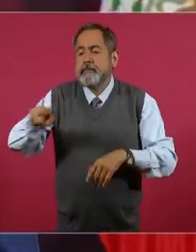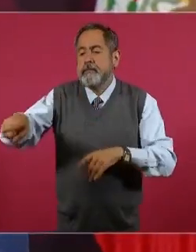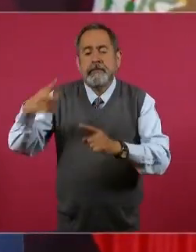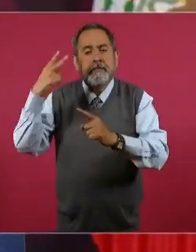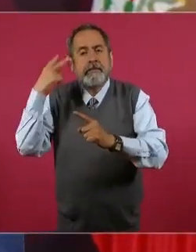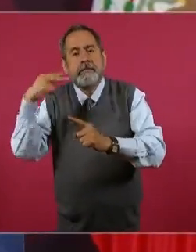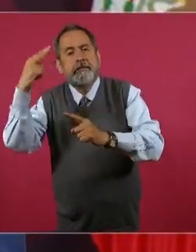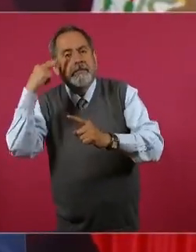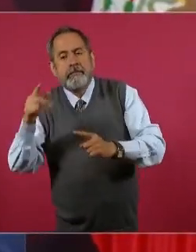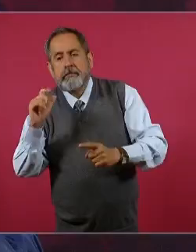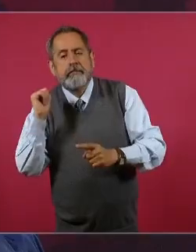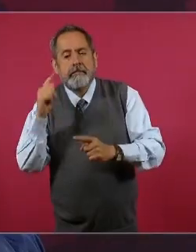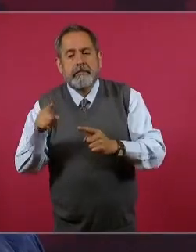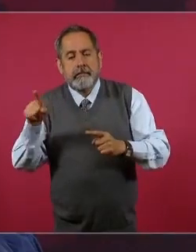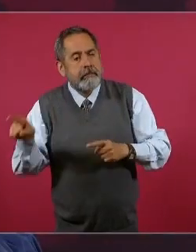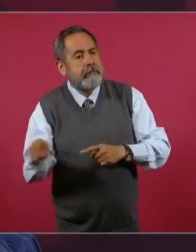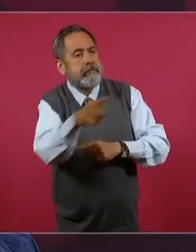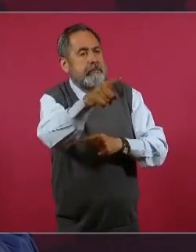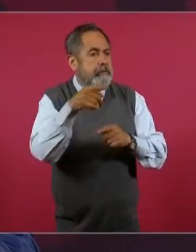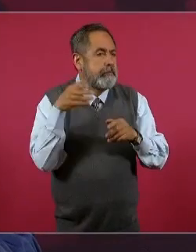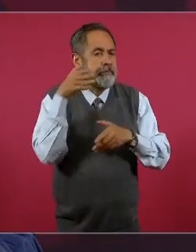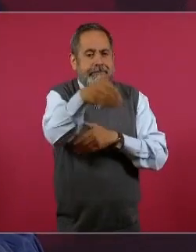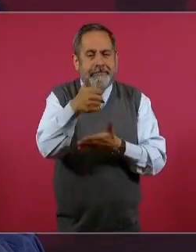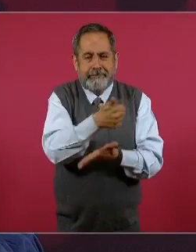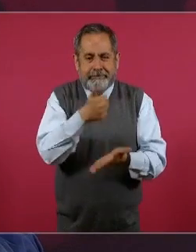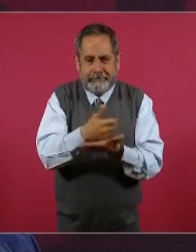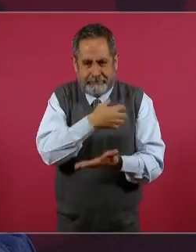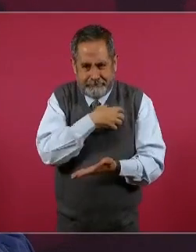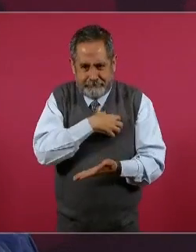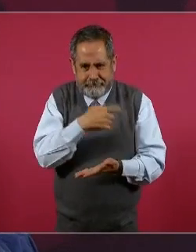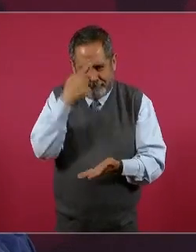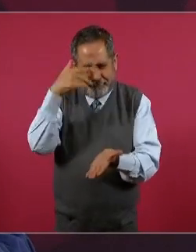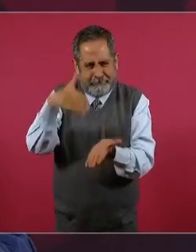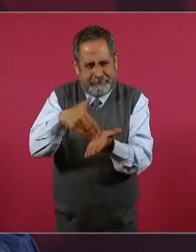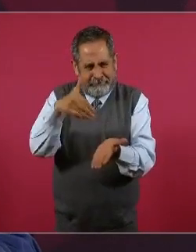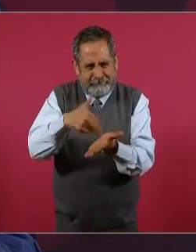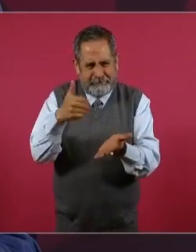por los trámites, que hay que ir a Oaxaca, que hay que